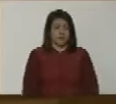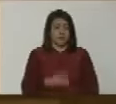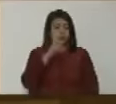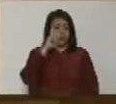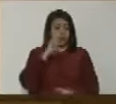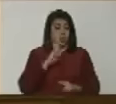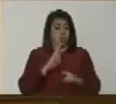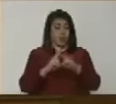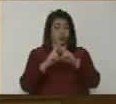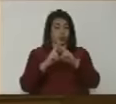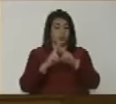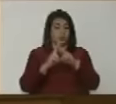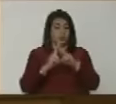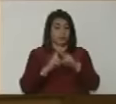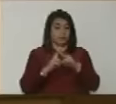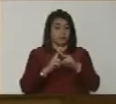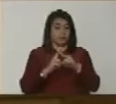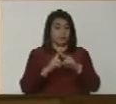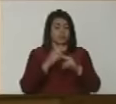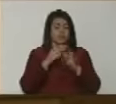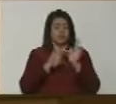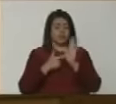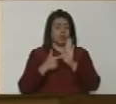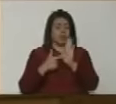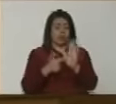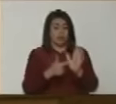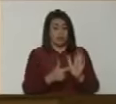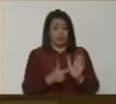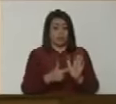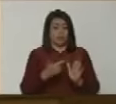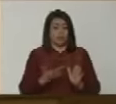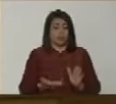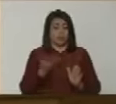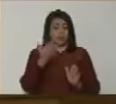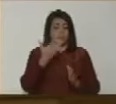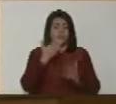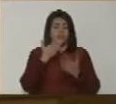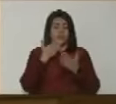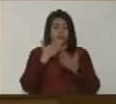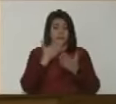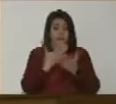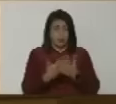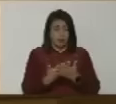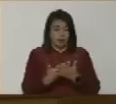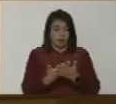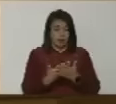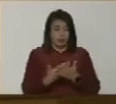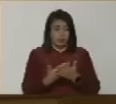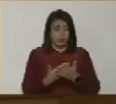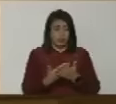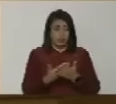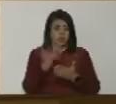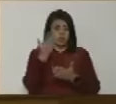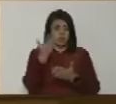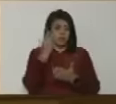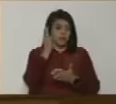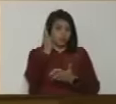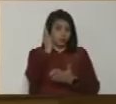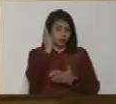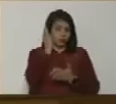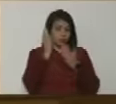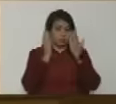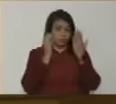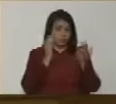rendimos homenaje y expresamos el más significativo agradecimiento a ti, mujer, a